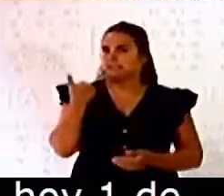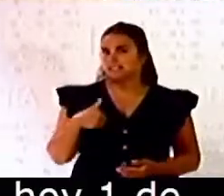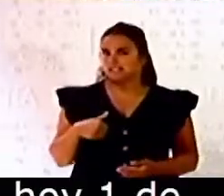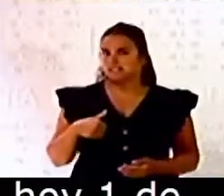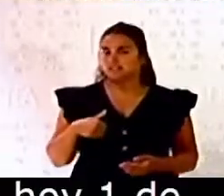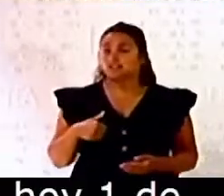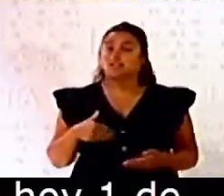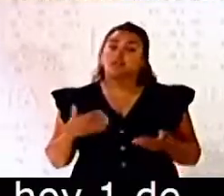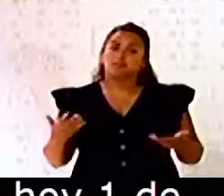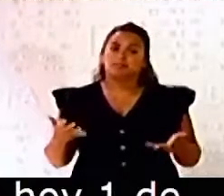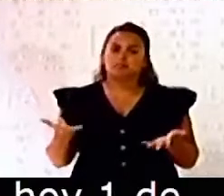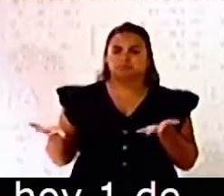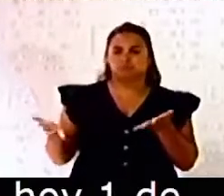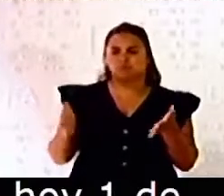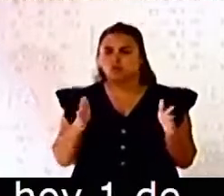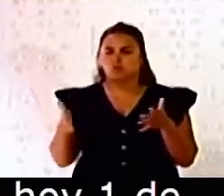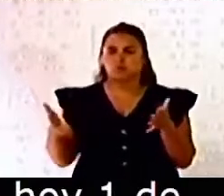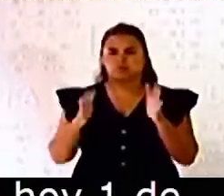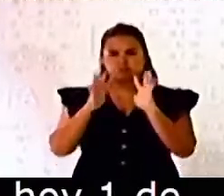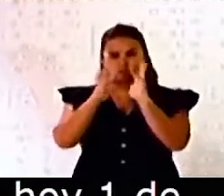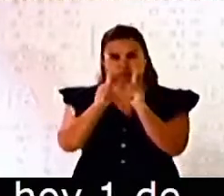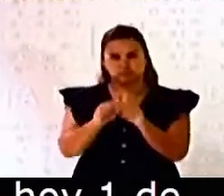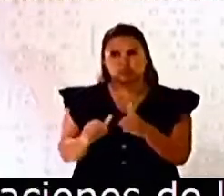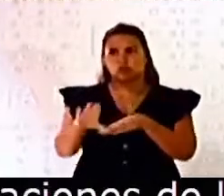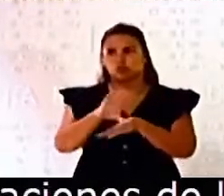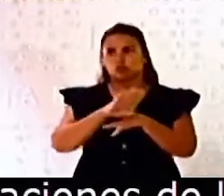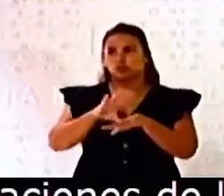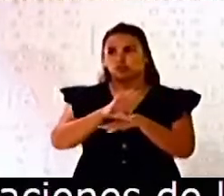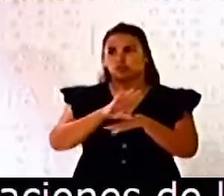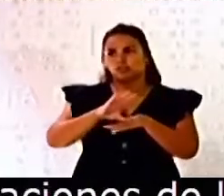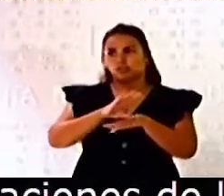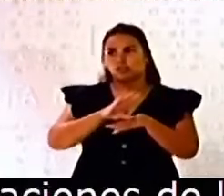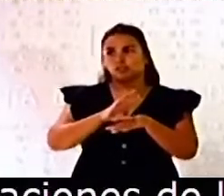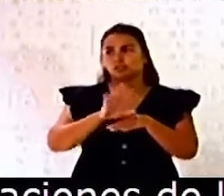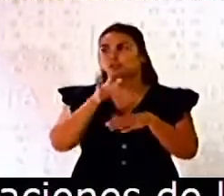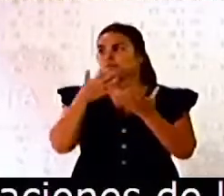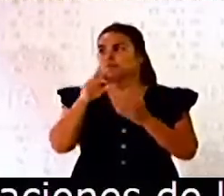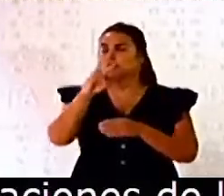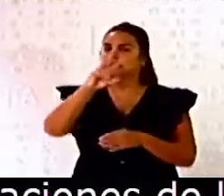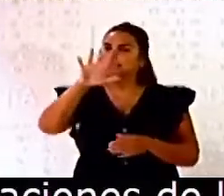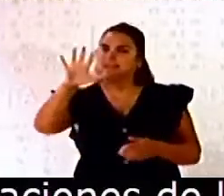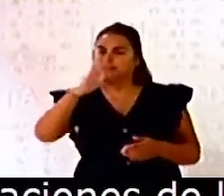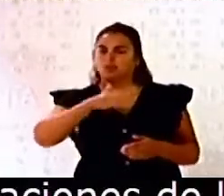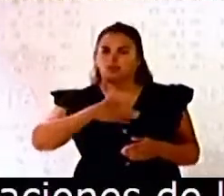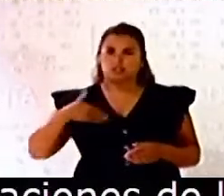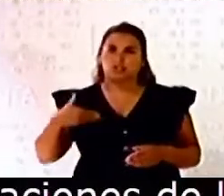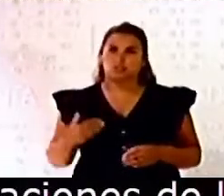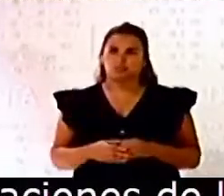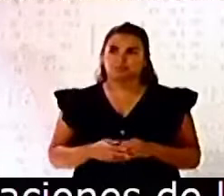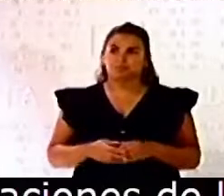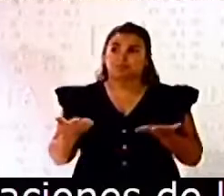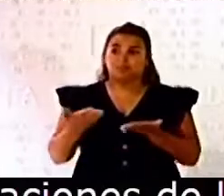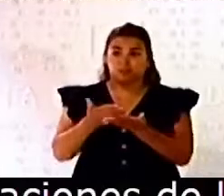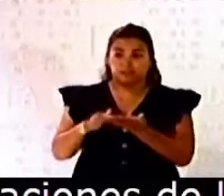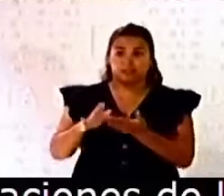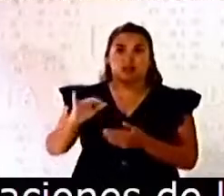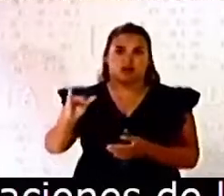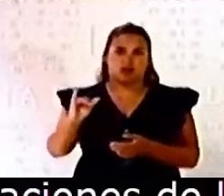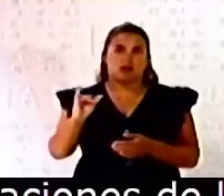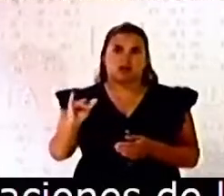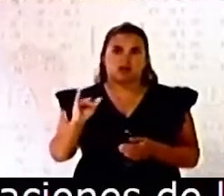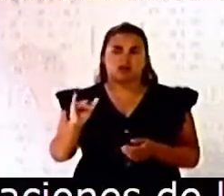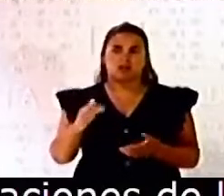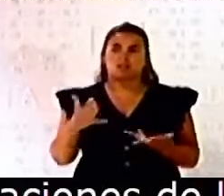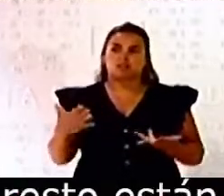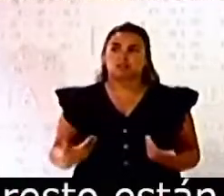y las estimaciones que hacen en la Consejería del ramo es que llegaremos en torno a 35, pero el resto están con cargo